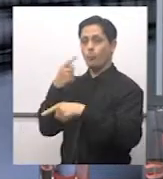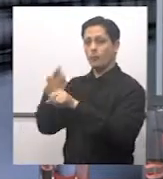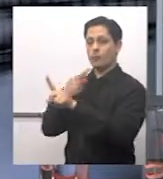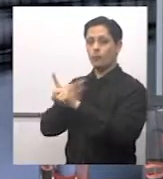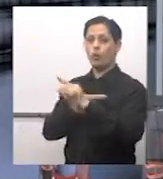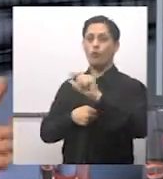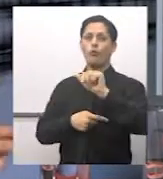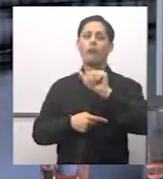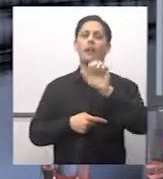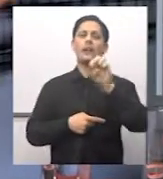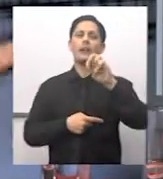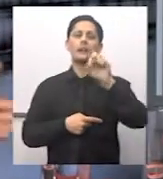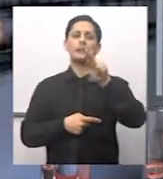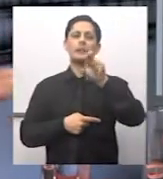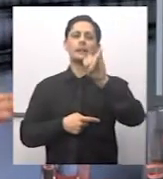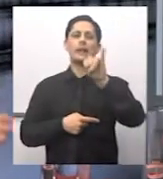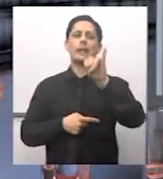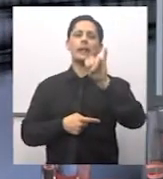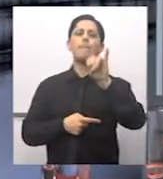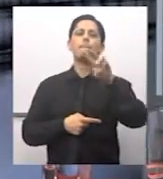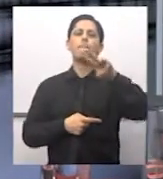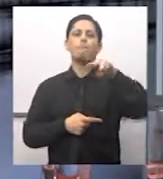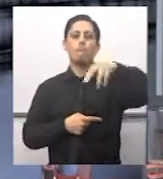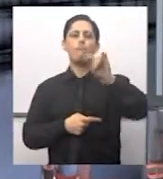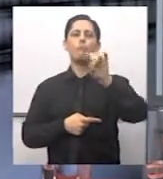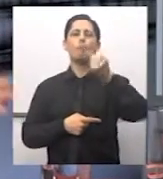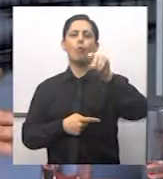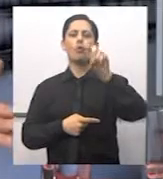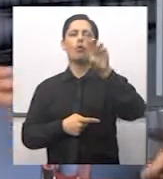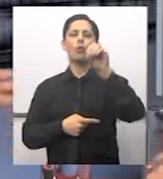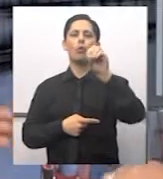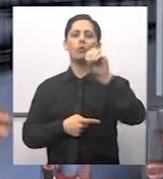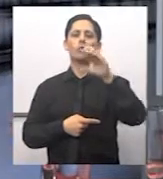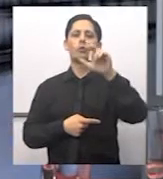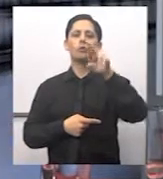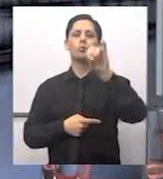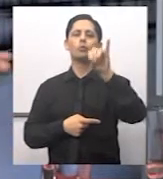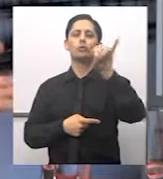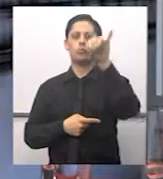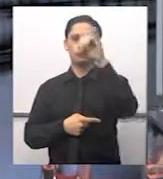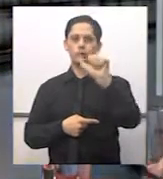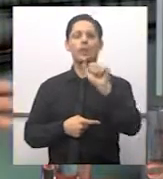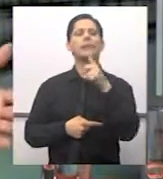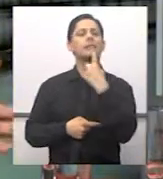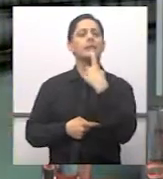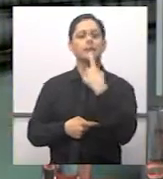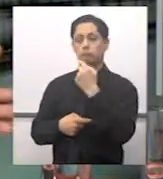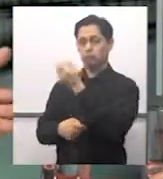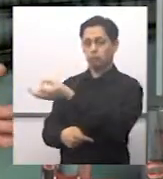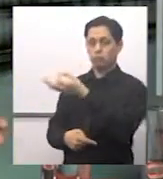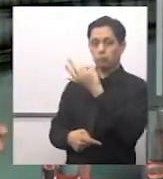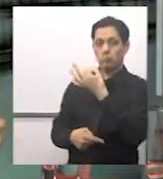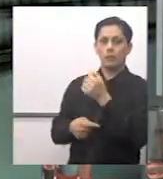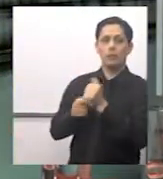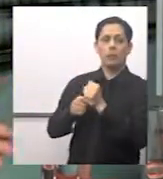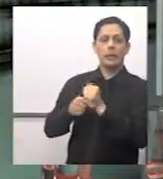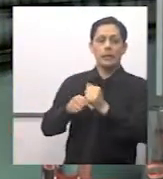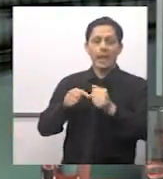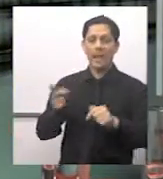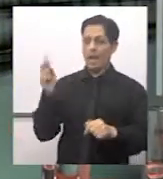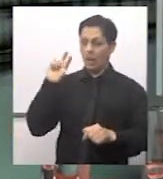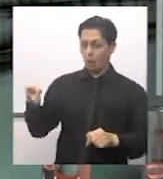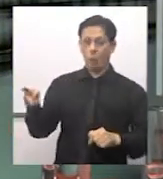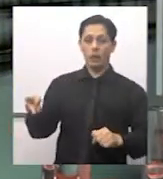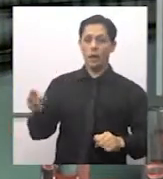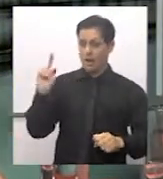interino de EPB, quien tiene que llevar este tema, porque el tema con los concesionarios lo lleva el dueño, el administrador del sitio, que es la empresa